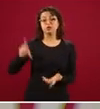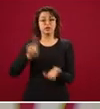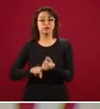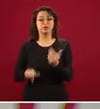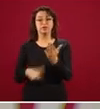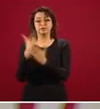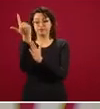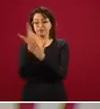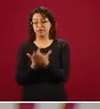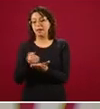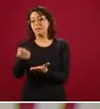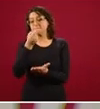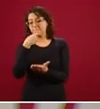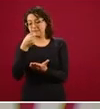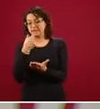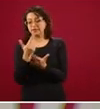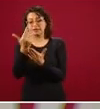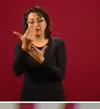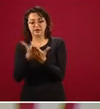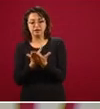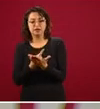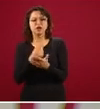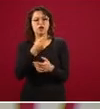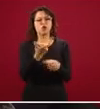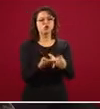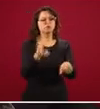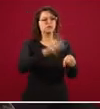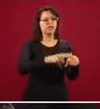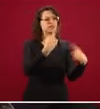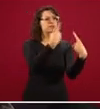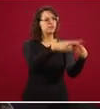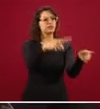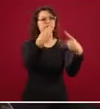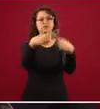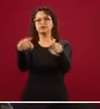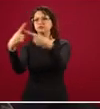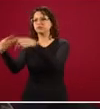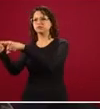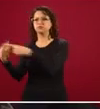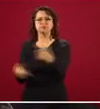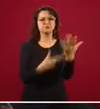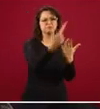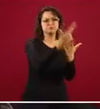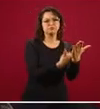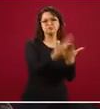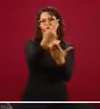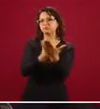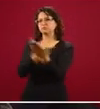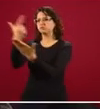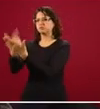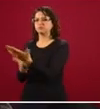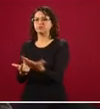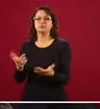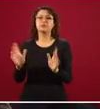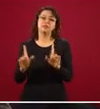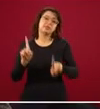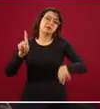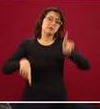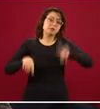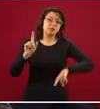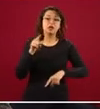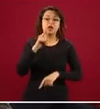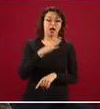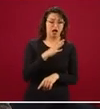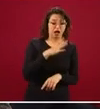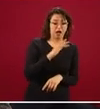insumos diferentes para cada institución. Por lo tanto, la calidad de la atención variaba para la